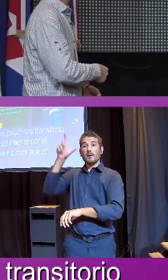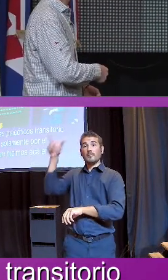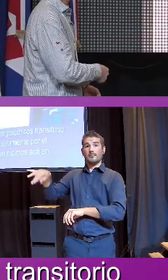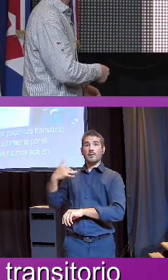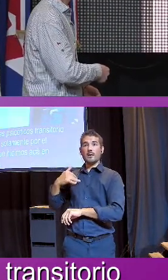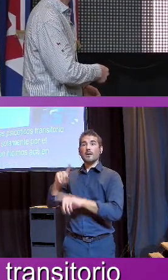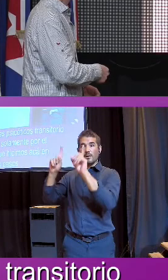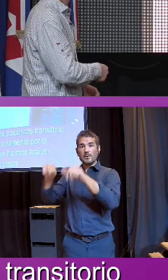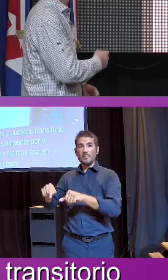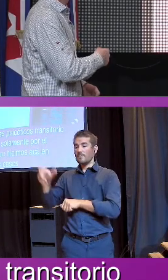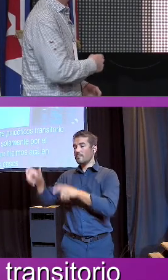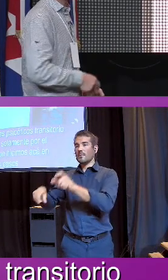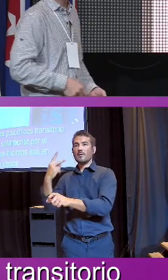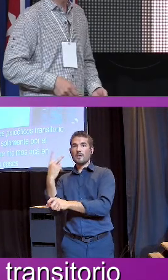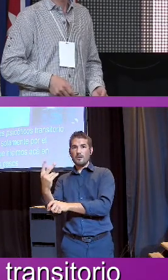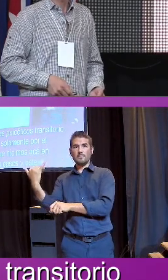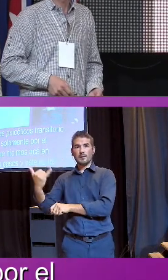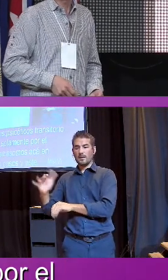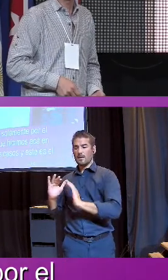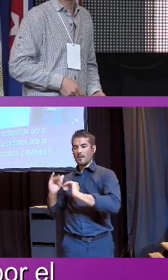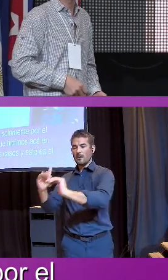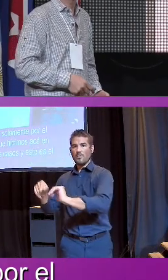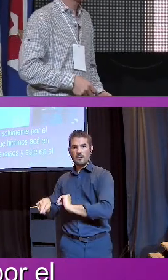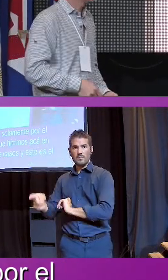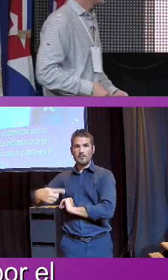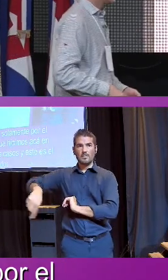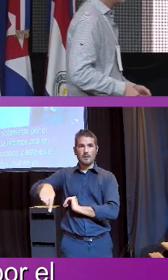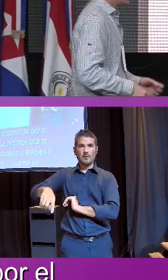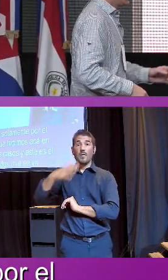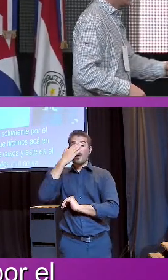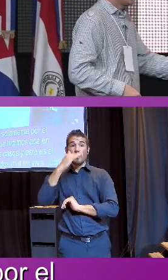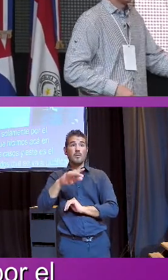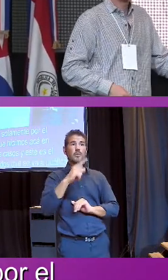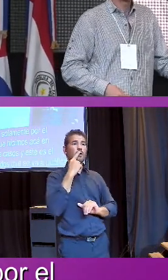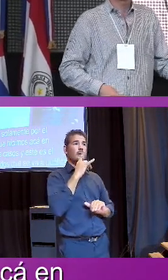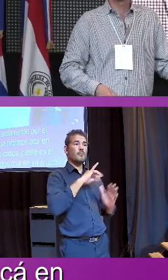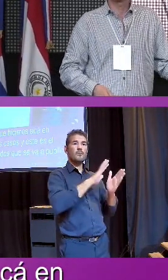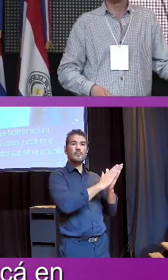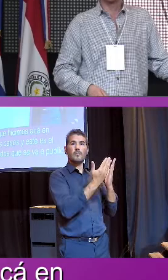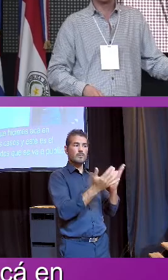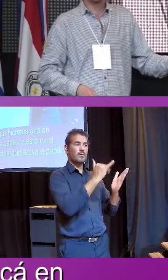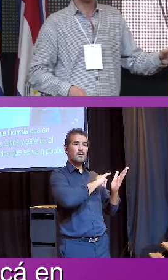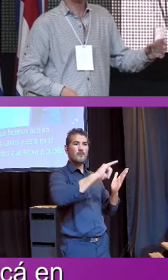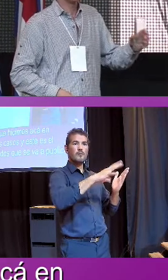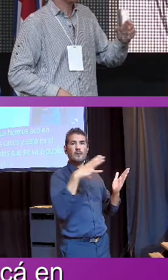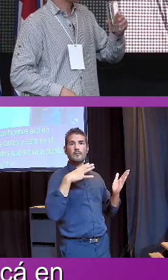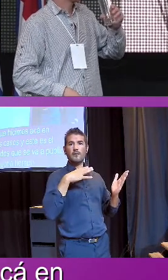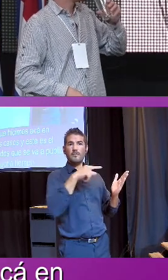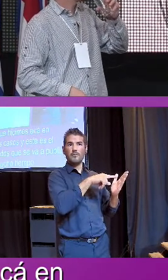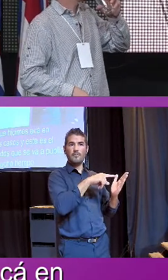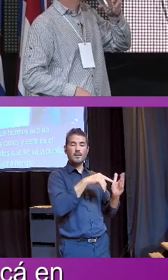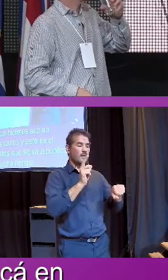2 casos. Y este es el estudio que estamos esperando todos, que se va a publicar probablemente en breve, que lleva mucho